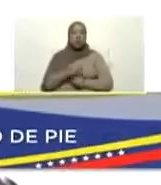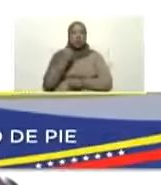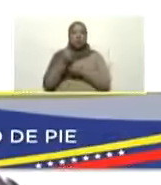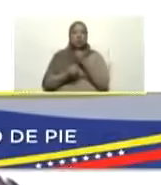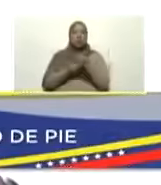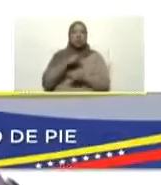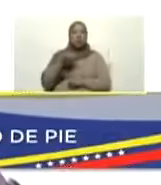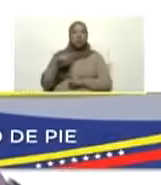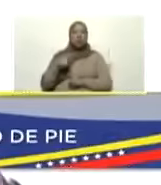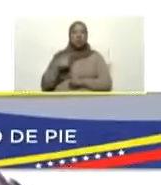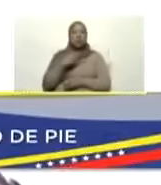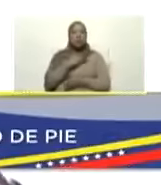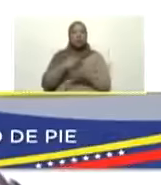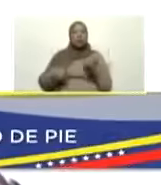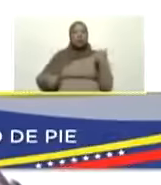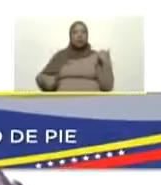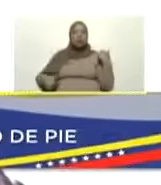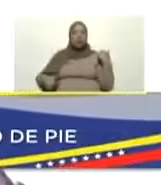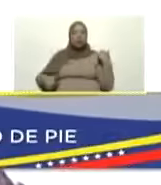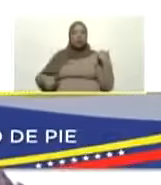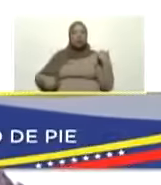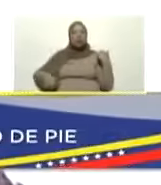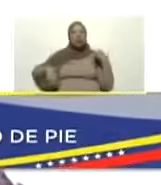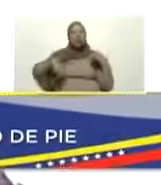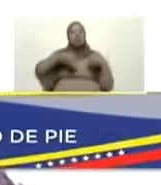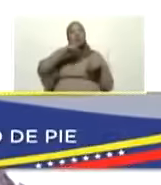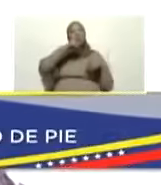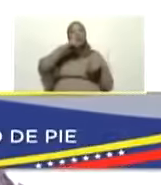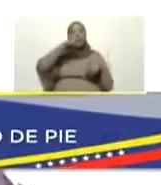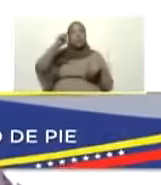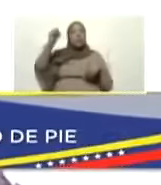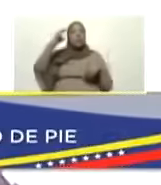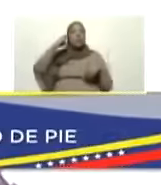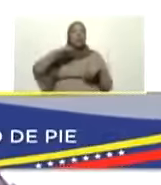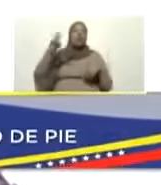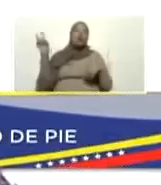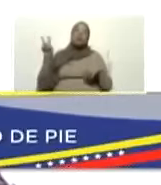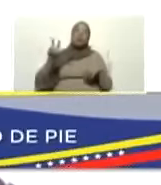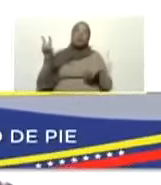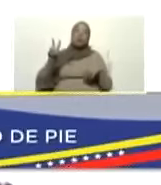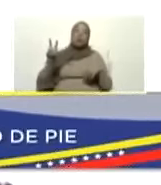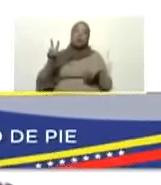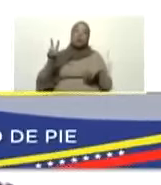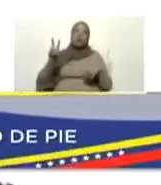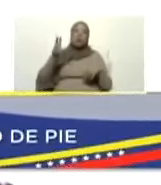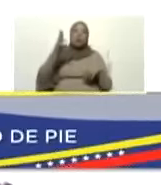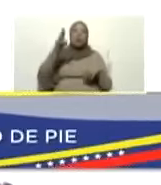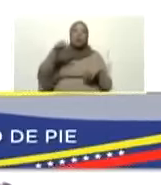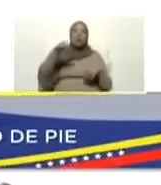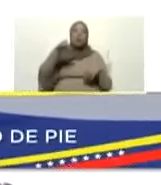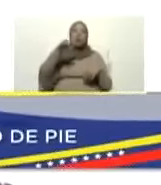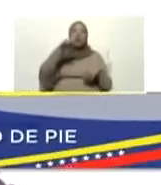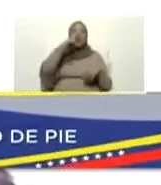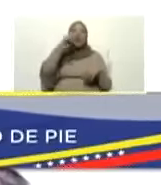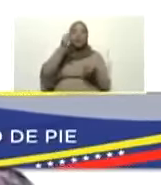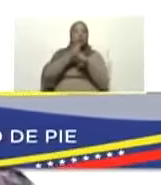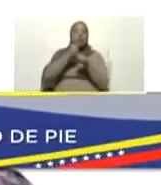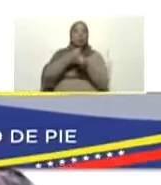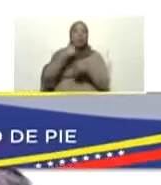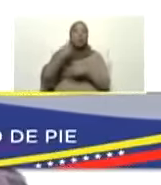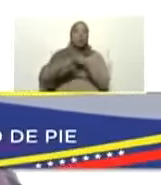señor presidente constitucional de la República Bolivariana de Venezuela, Nicolás Maduro.